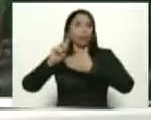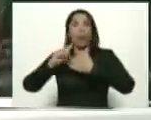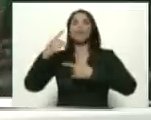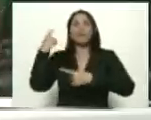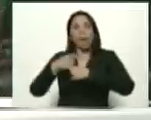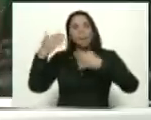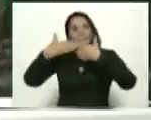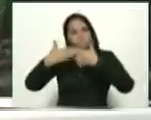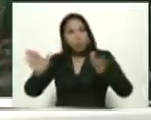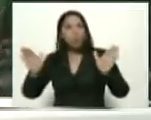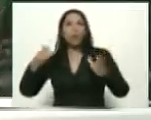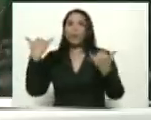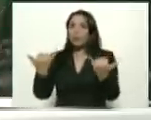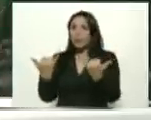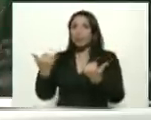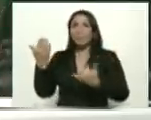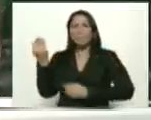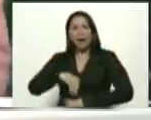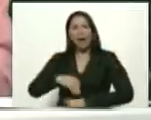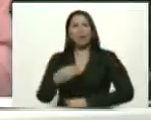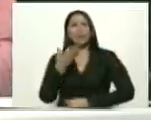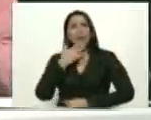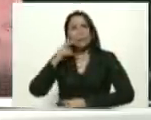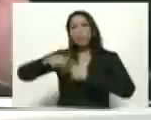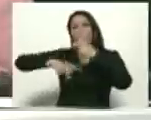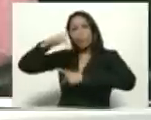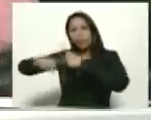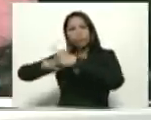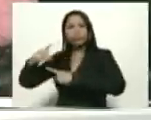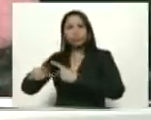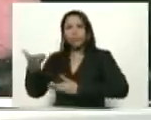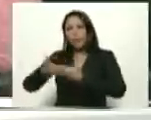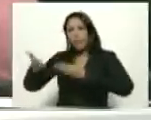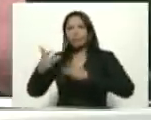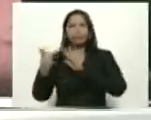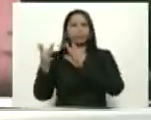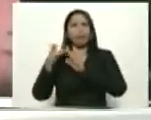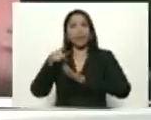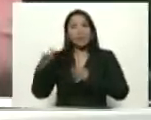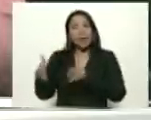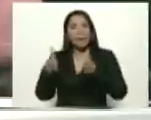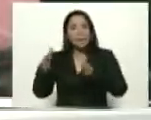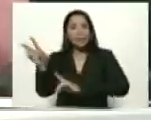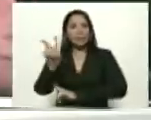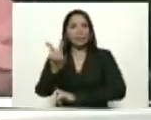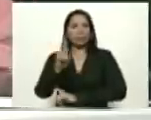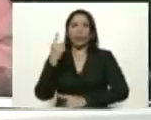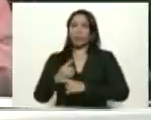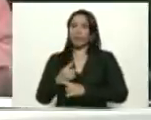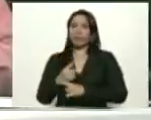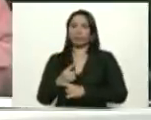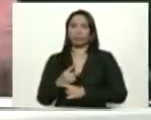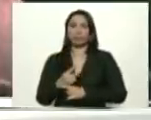invisibles y van llegando de mano en mano, de productor en productor. Pero este es el camino de Venezuela.